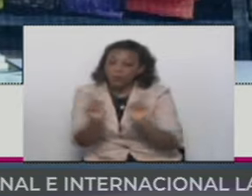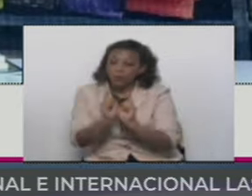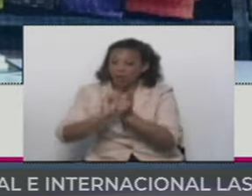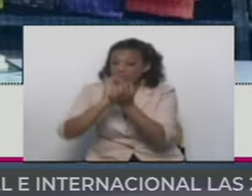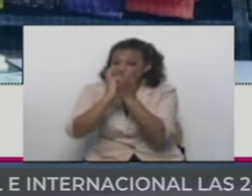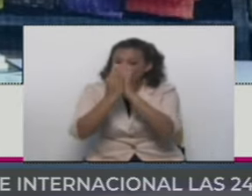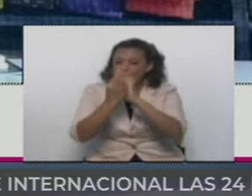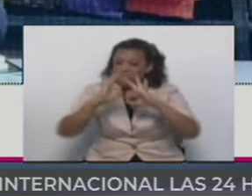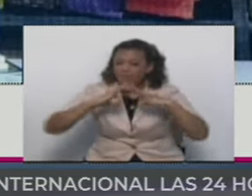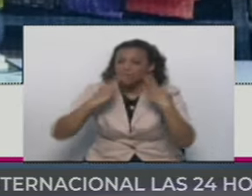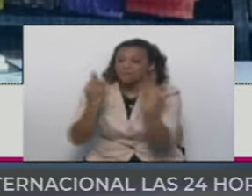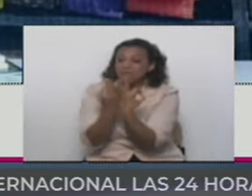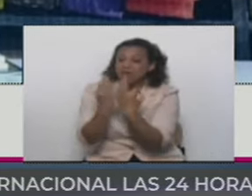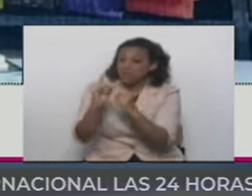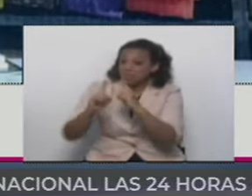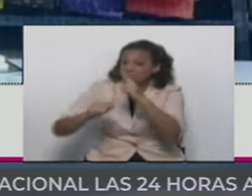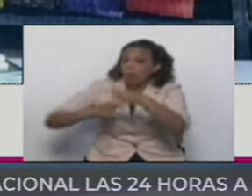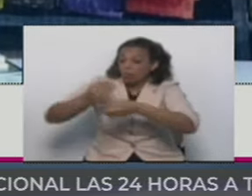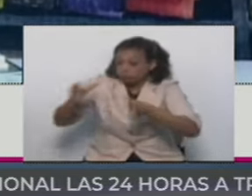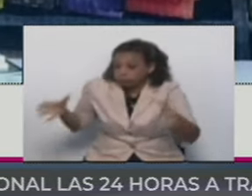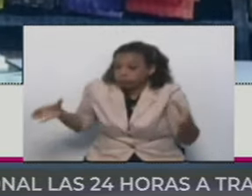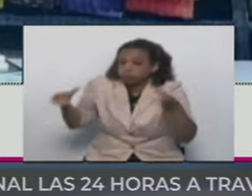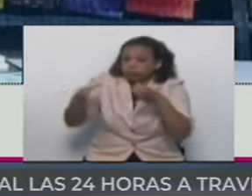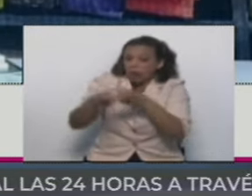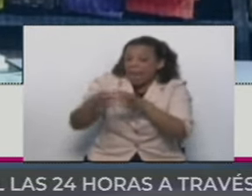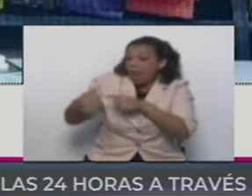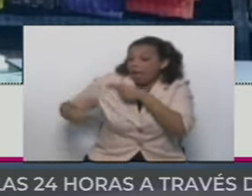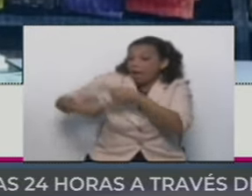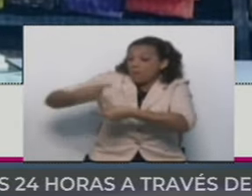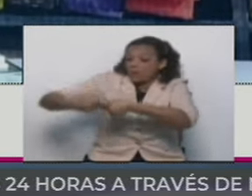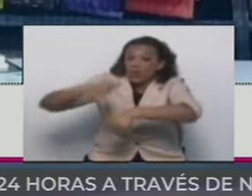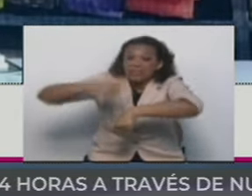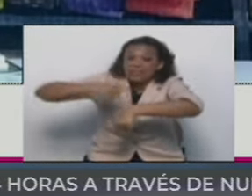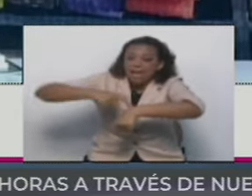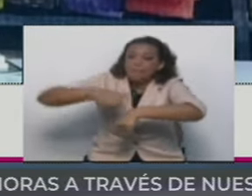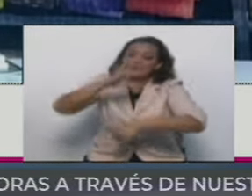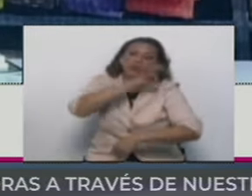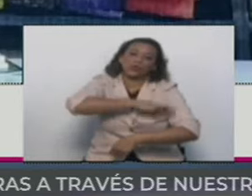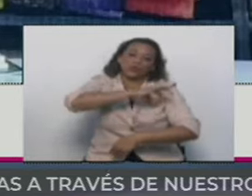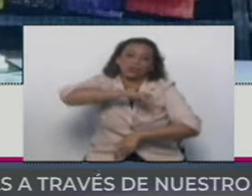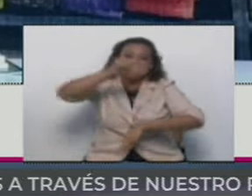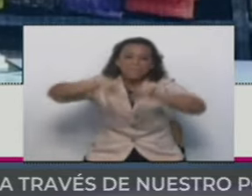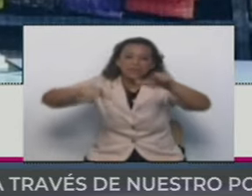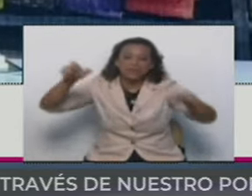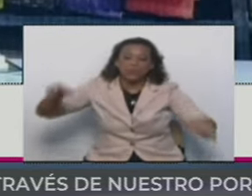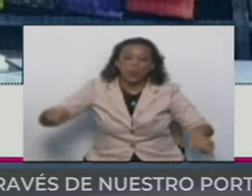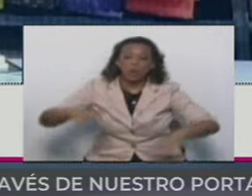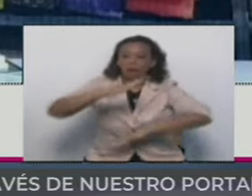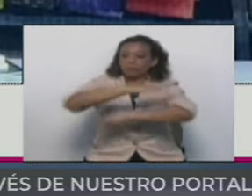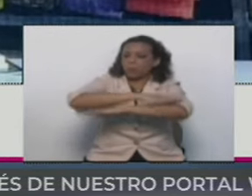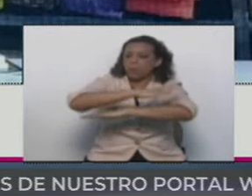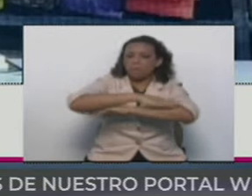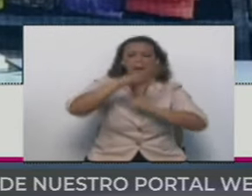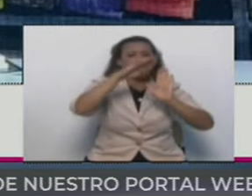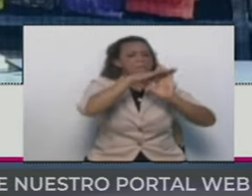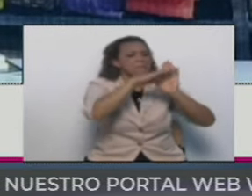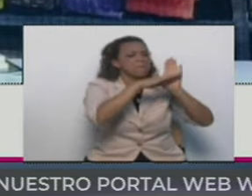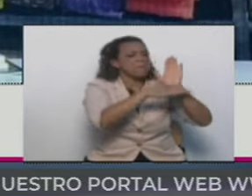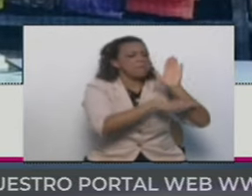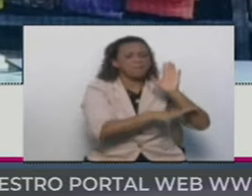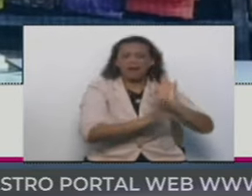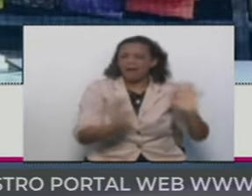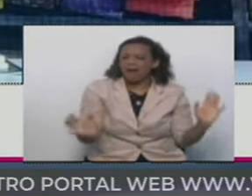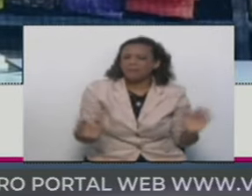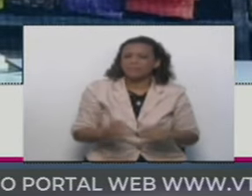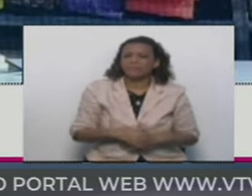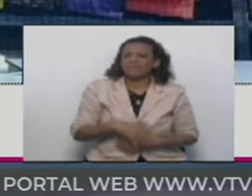Y todo eso después se conformó en la evolución de los tiempos, en la sociedad humana, en la civilización humana.